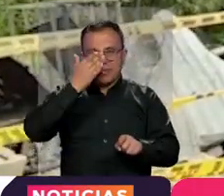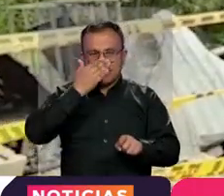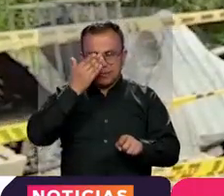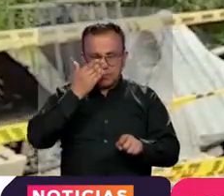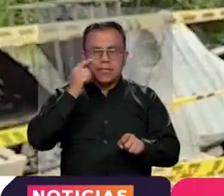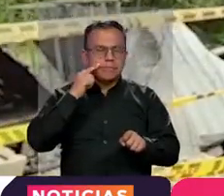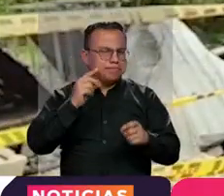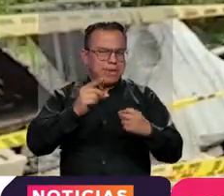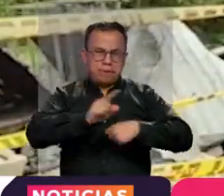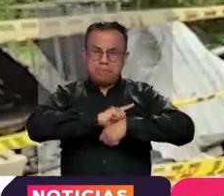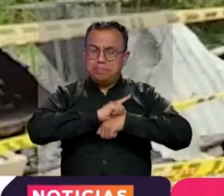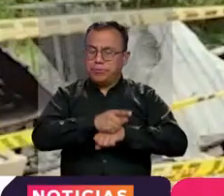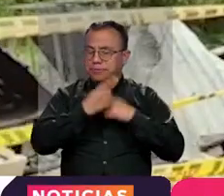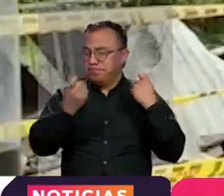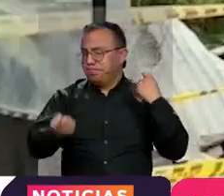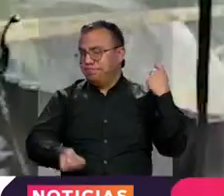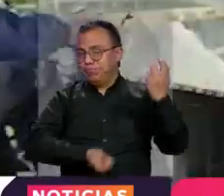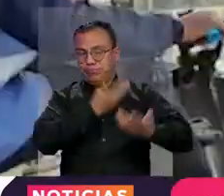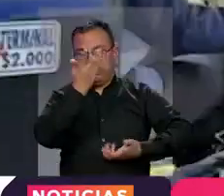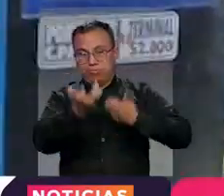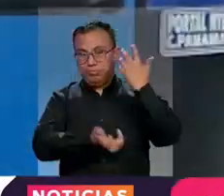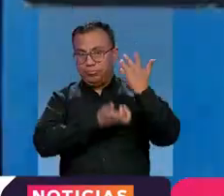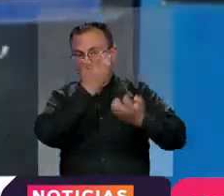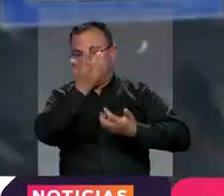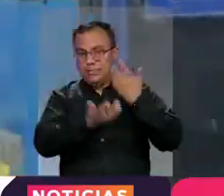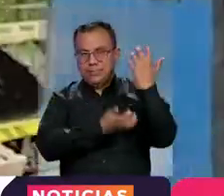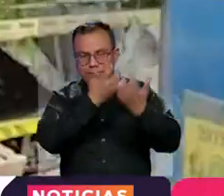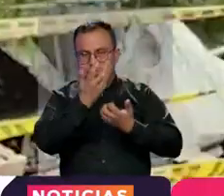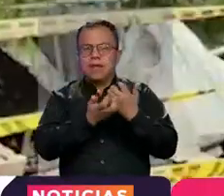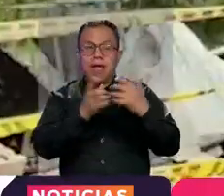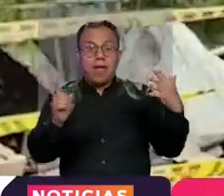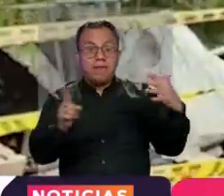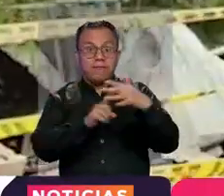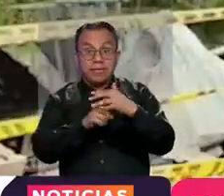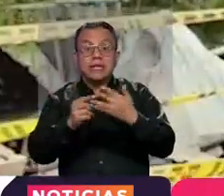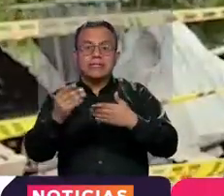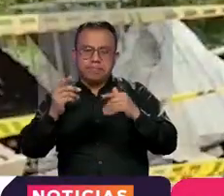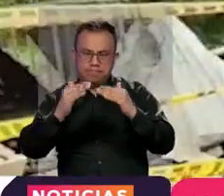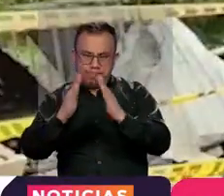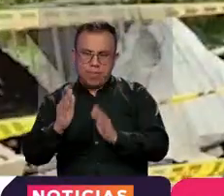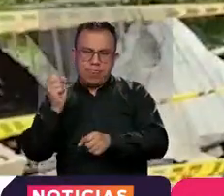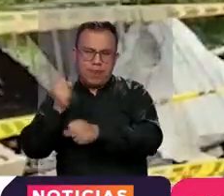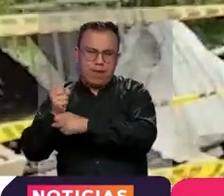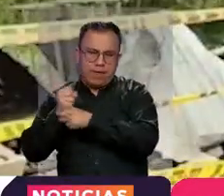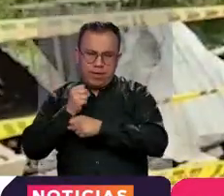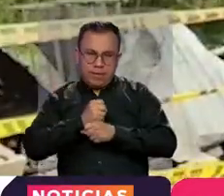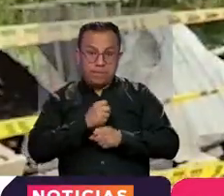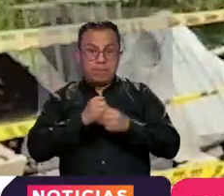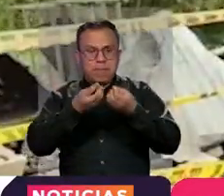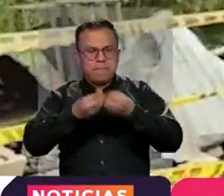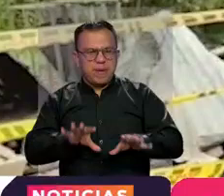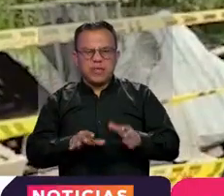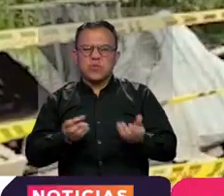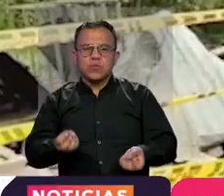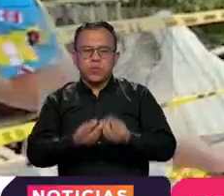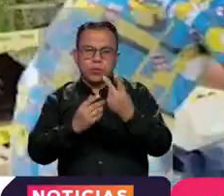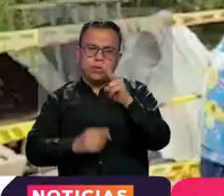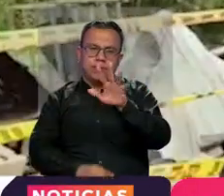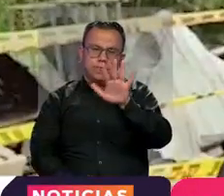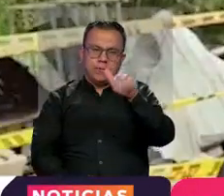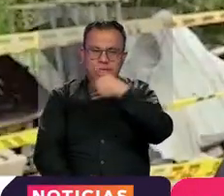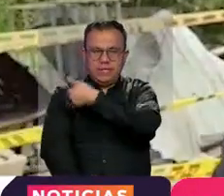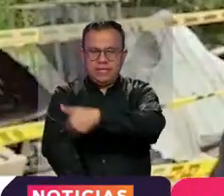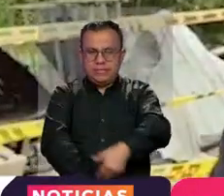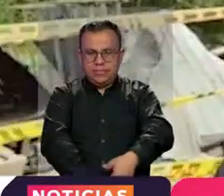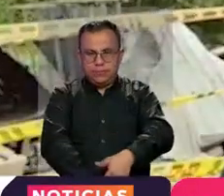que en segundos ocasionó un incendio afectando varios puestos de trabajo. Las pérdidas superan los 25